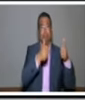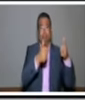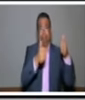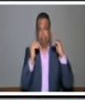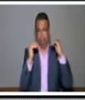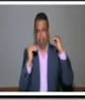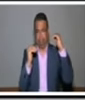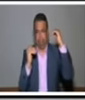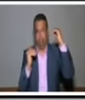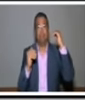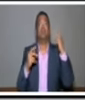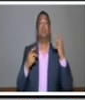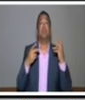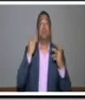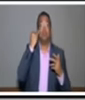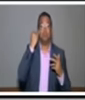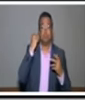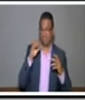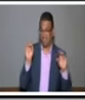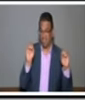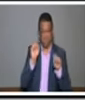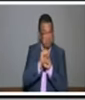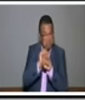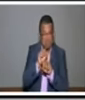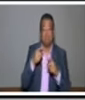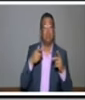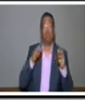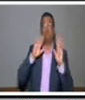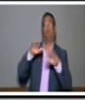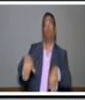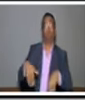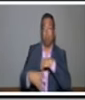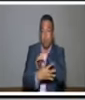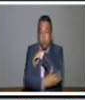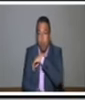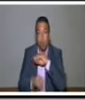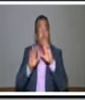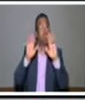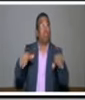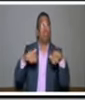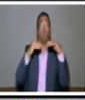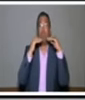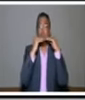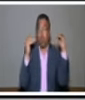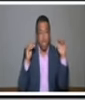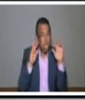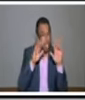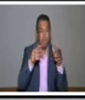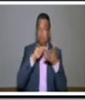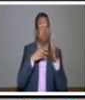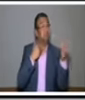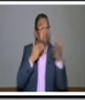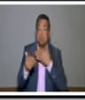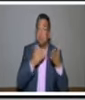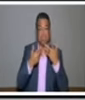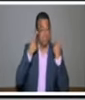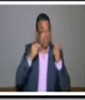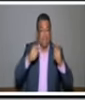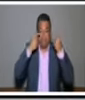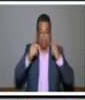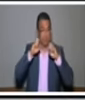no atacamos el desempleo, si no atacamos la pobreza, si no atacamos la desigualdad, podemos hacer todas las reformas educativas que querramos